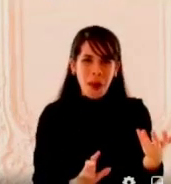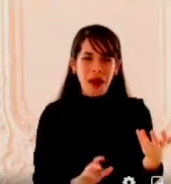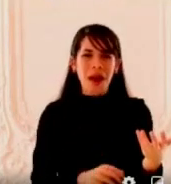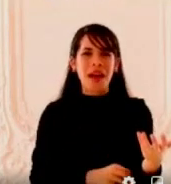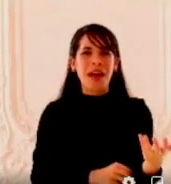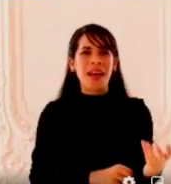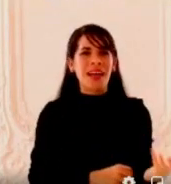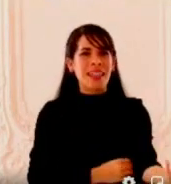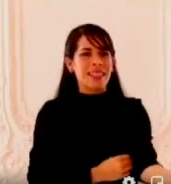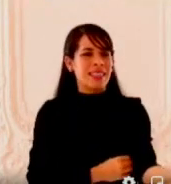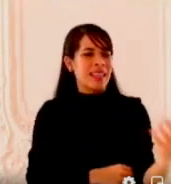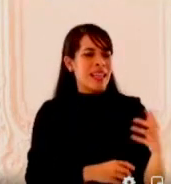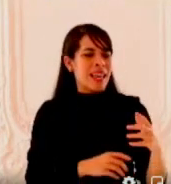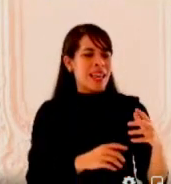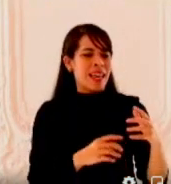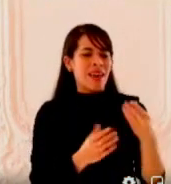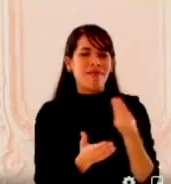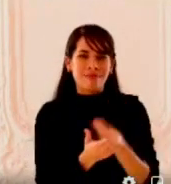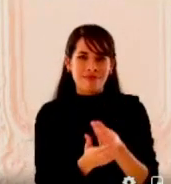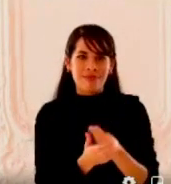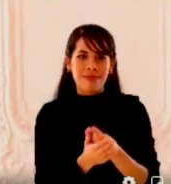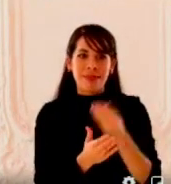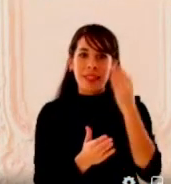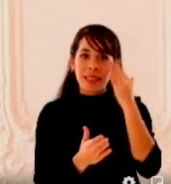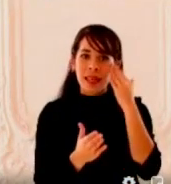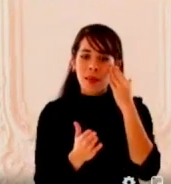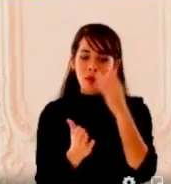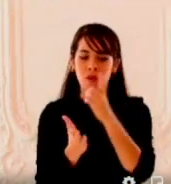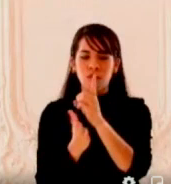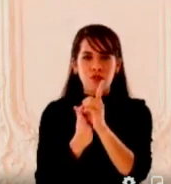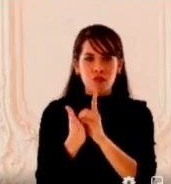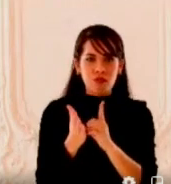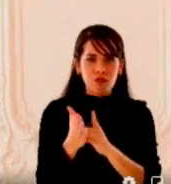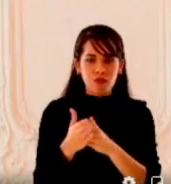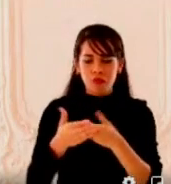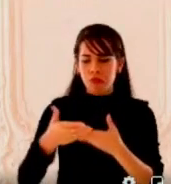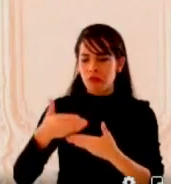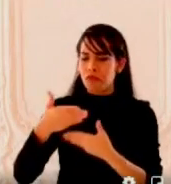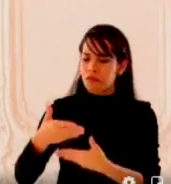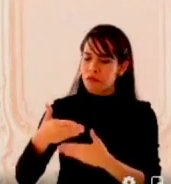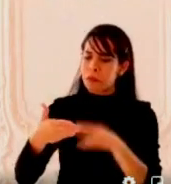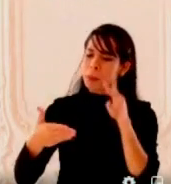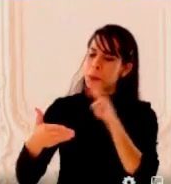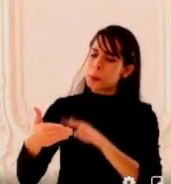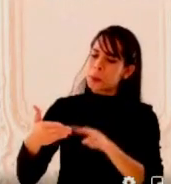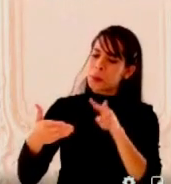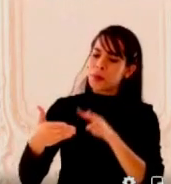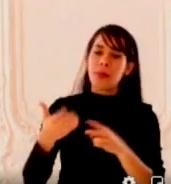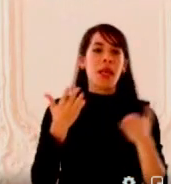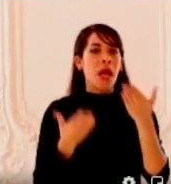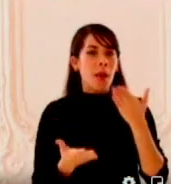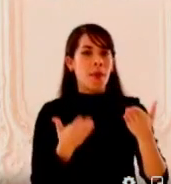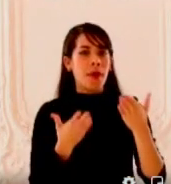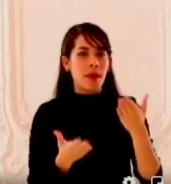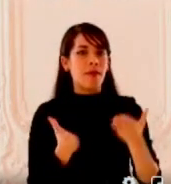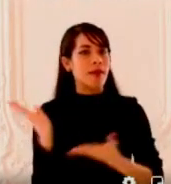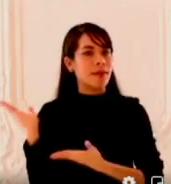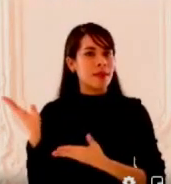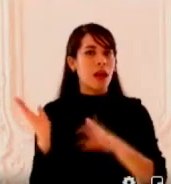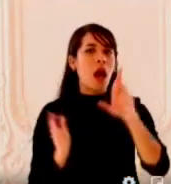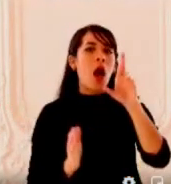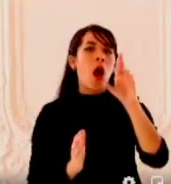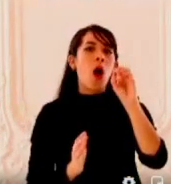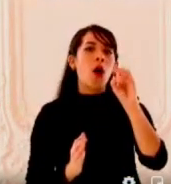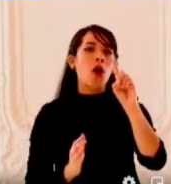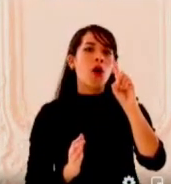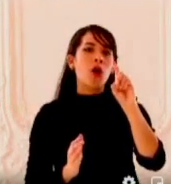pasaremos un proceso de diseño, entiendo que lo que hay son unos esquemáticos preliminares, puede ser que Rosana pueda abundar, pero hay manera